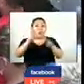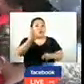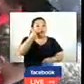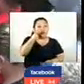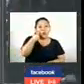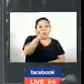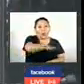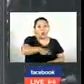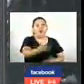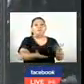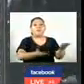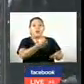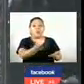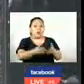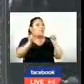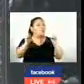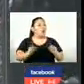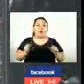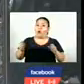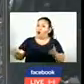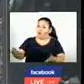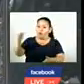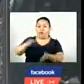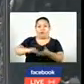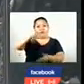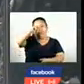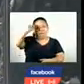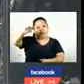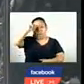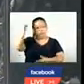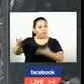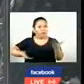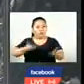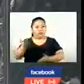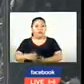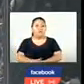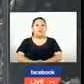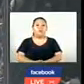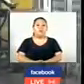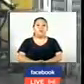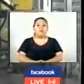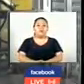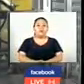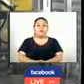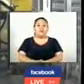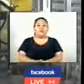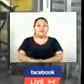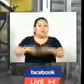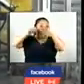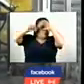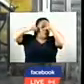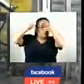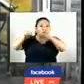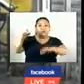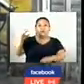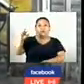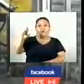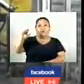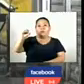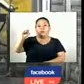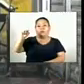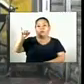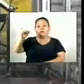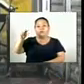establecimientos para poder reincorporarse lo más pronto posible al comercio con imágenes de cristian